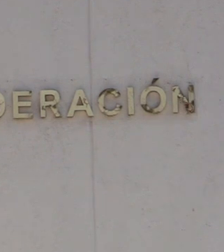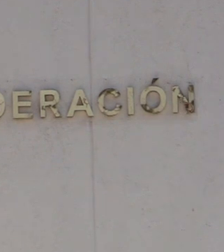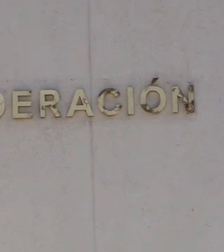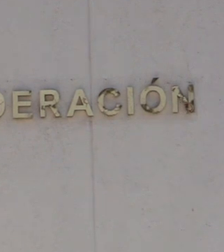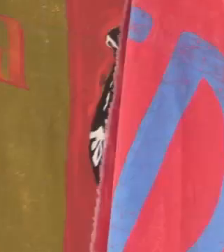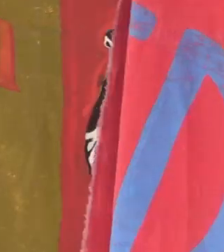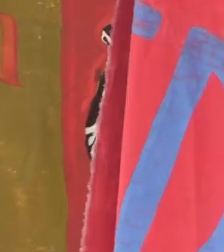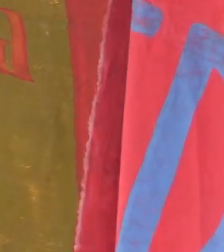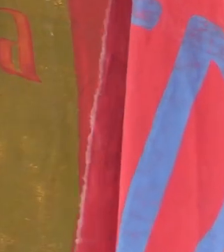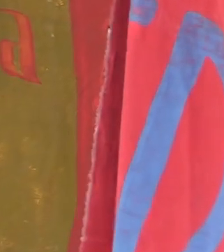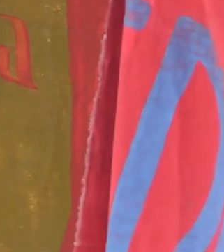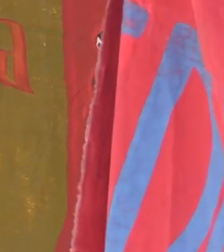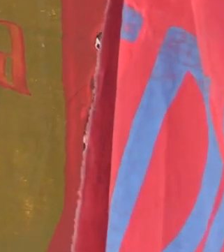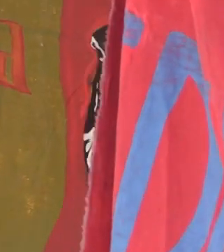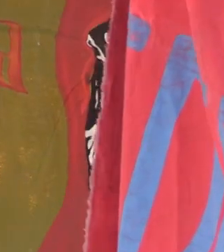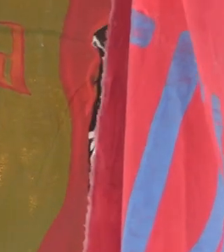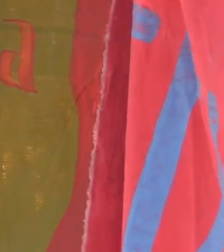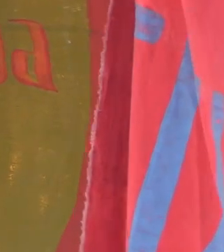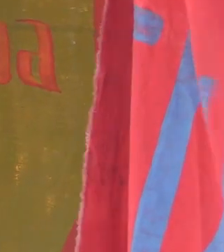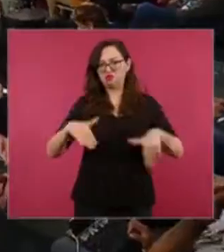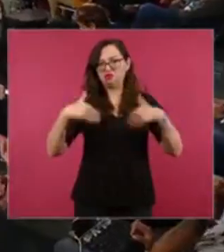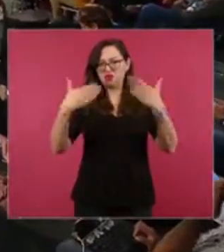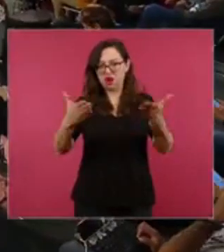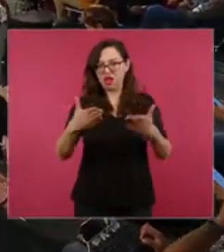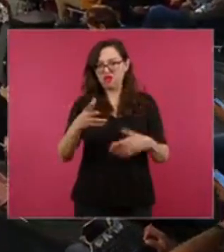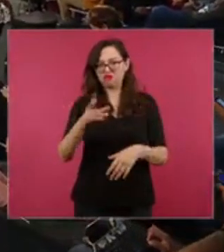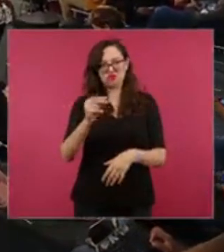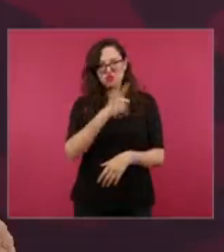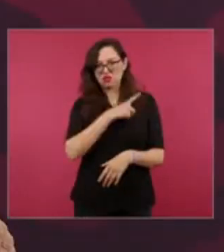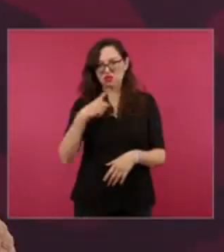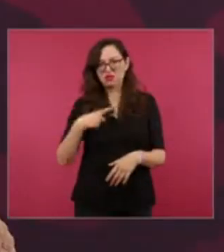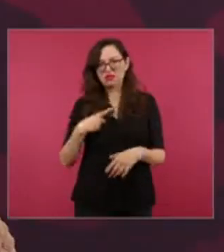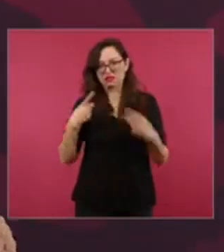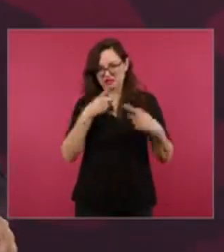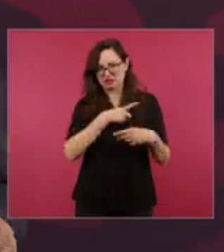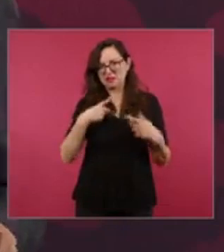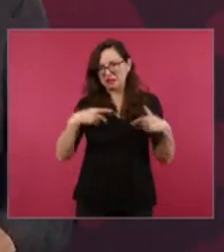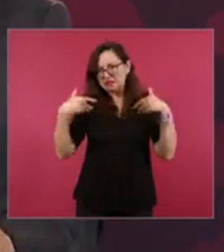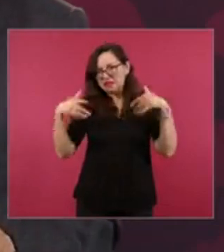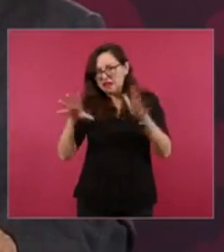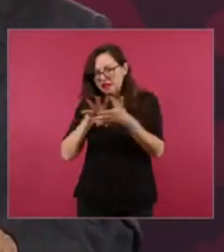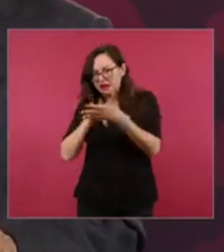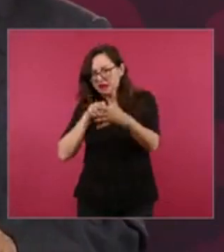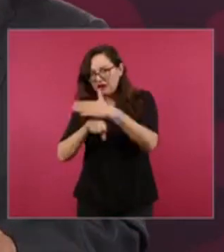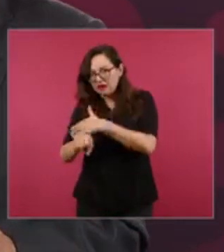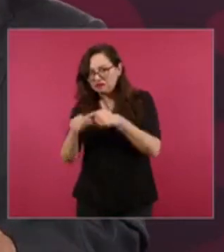el exprocurador Jesús Murillo Caram. Nosotros vamos a